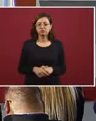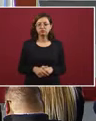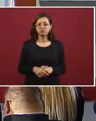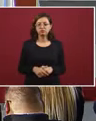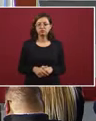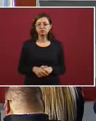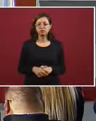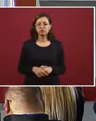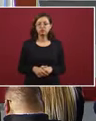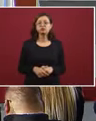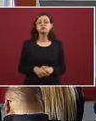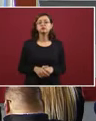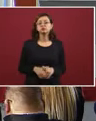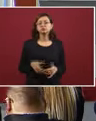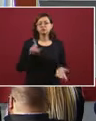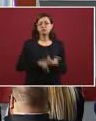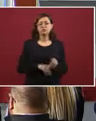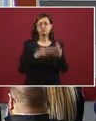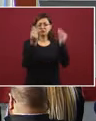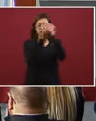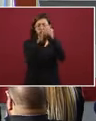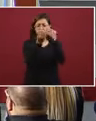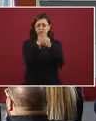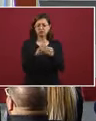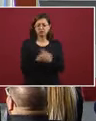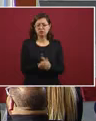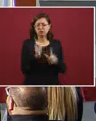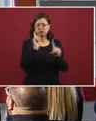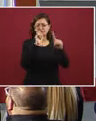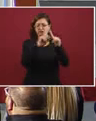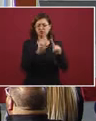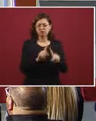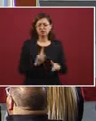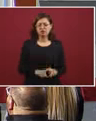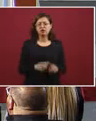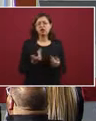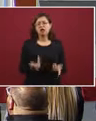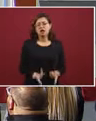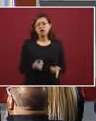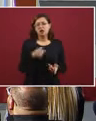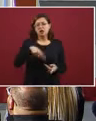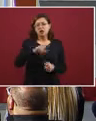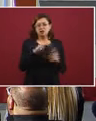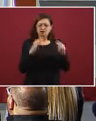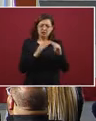interior de la clasificación de los muebles. De los bienes inmuebles